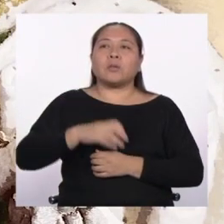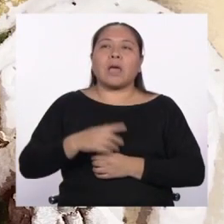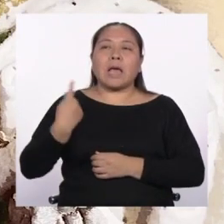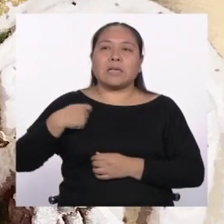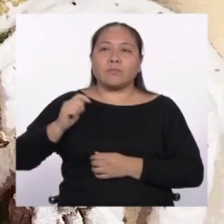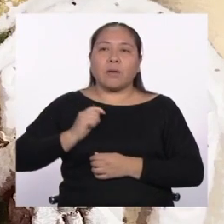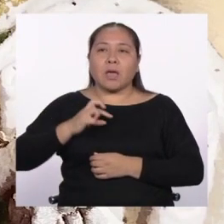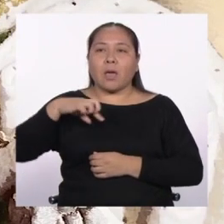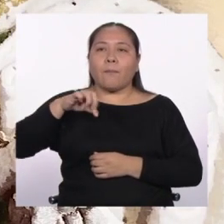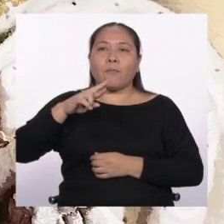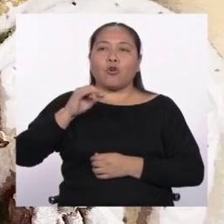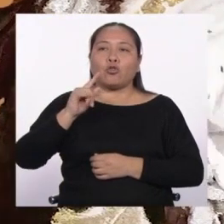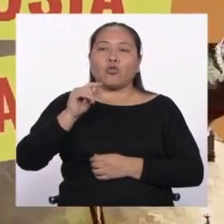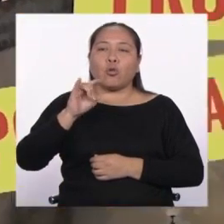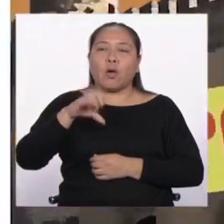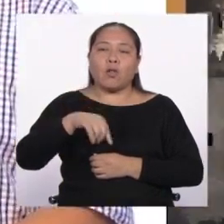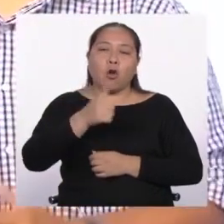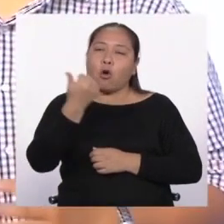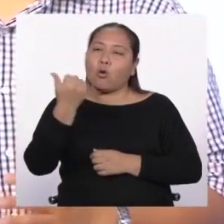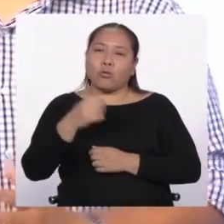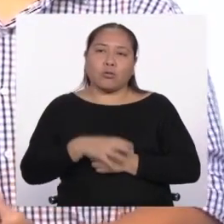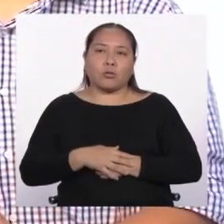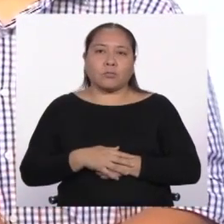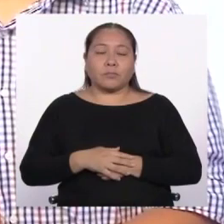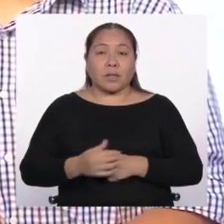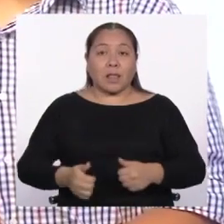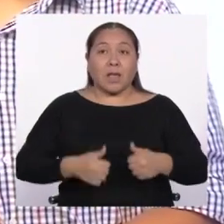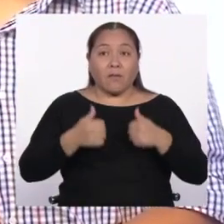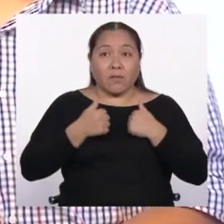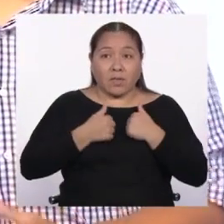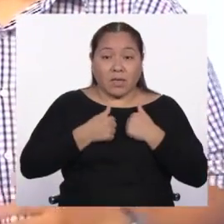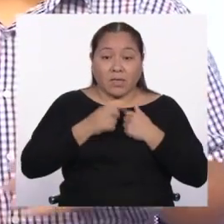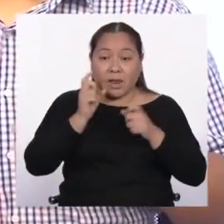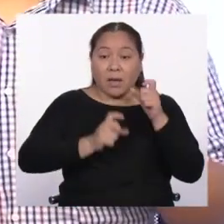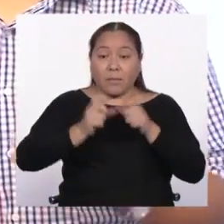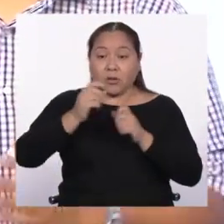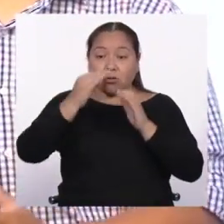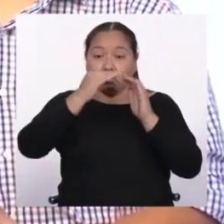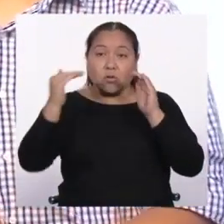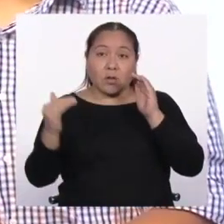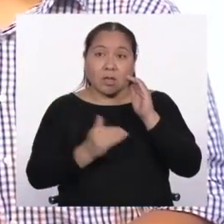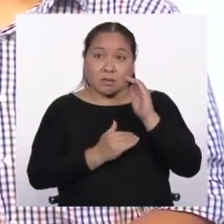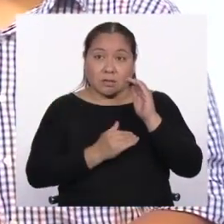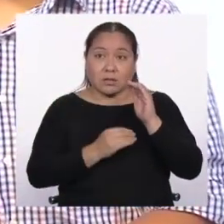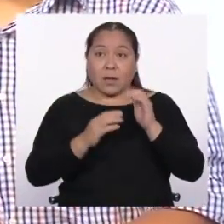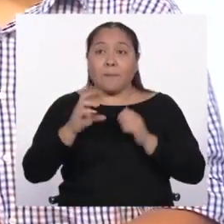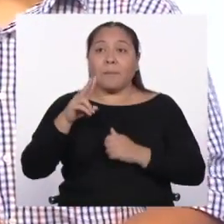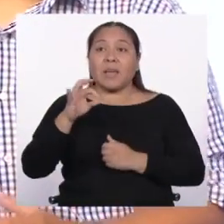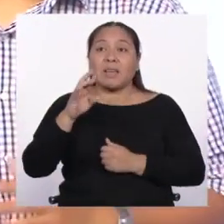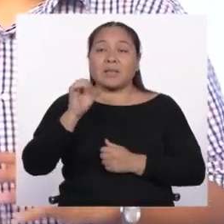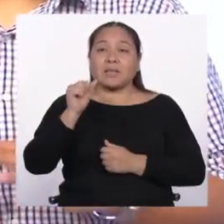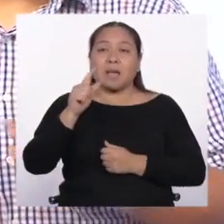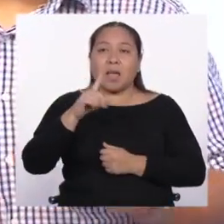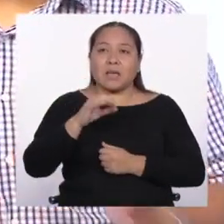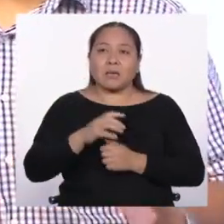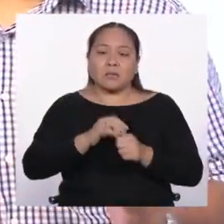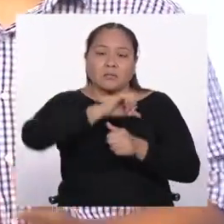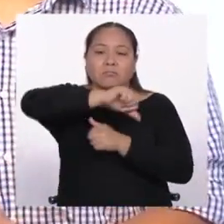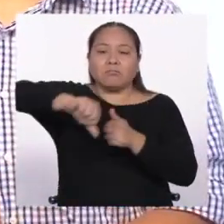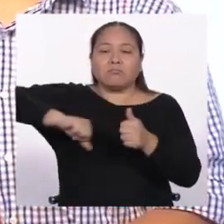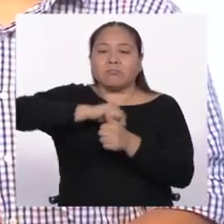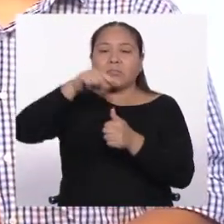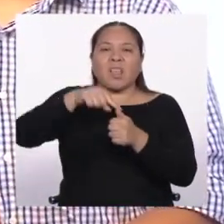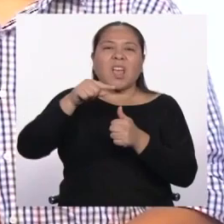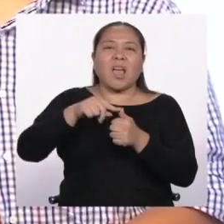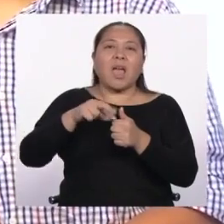Portugal, entre otros. La vida de la corte en Versalles giraba en torno a la persona del rey, quien tenía todo a